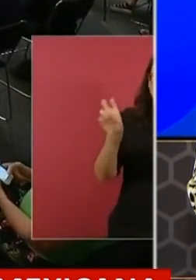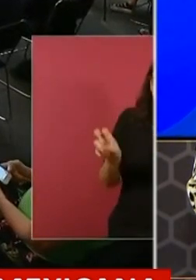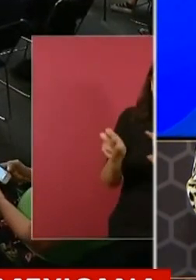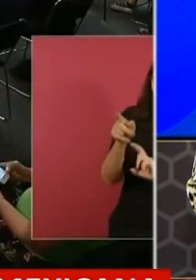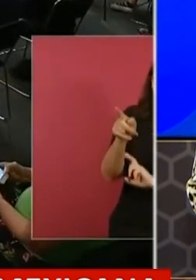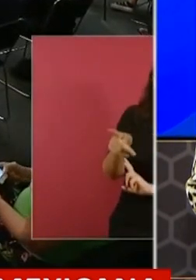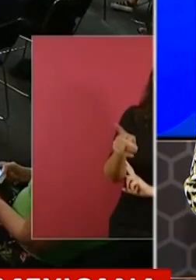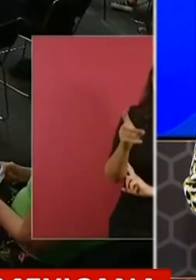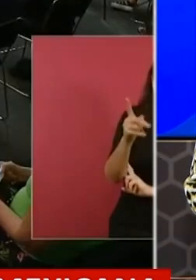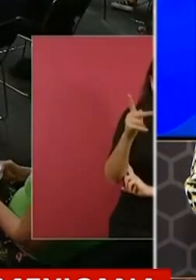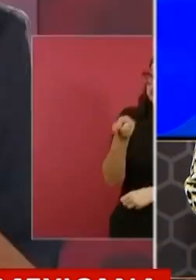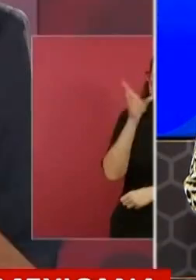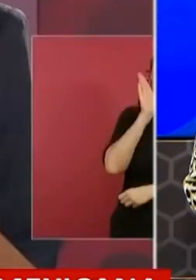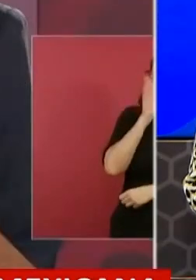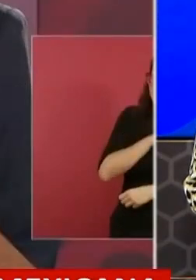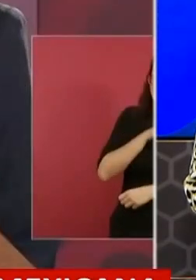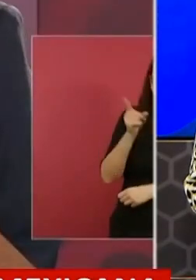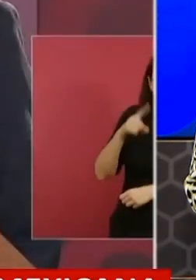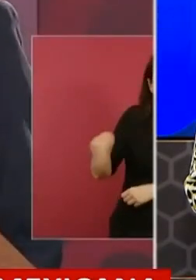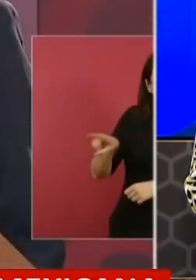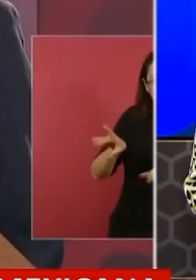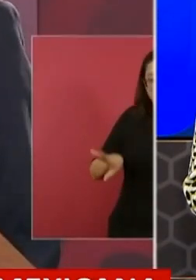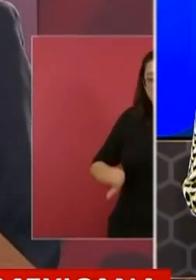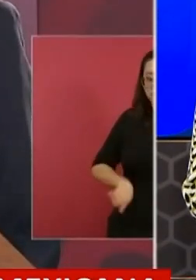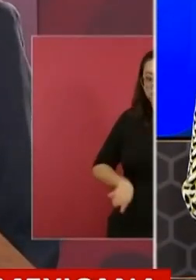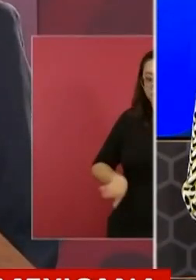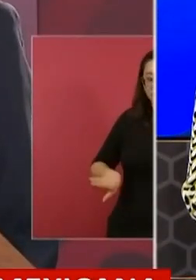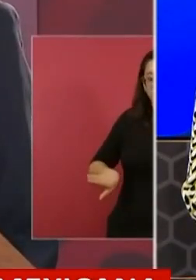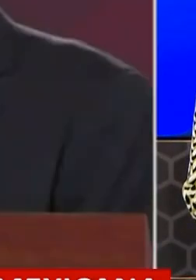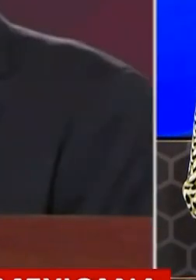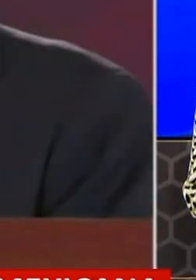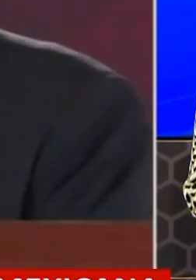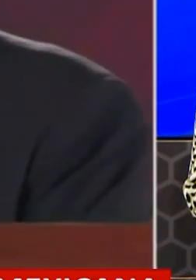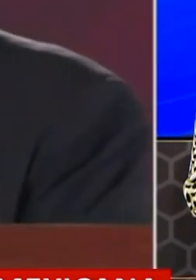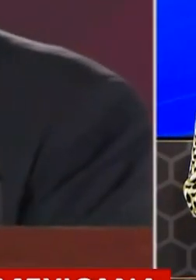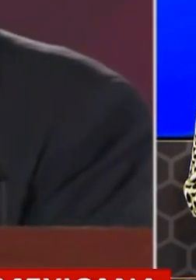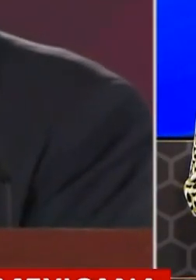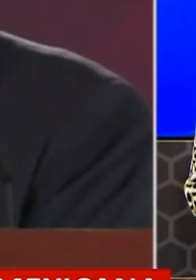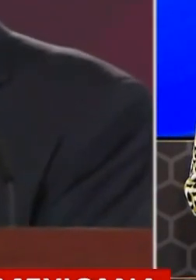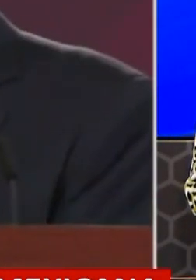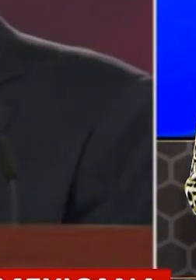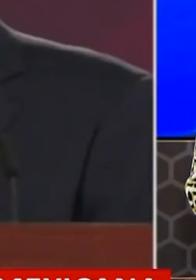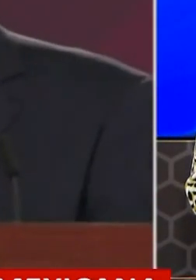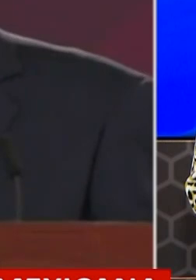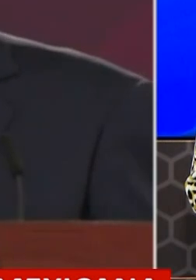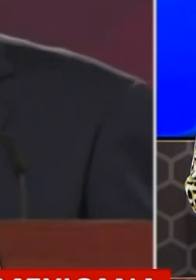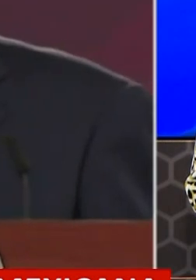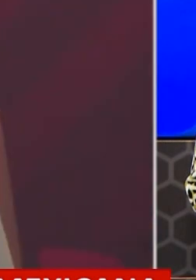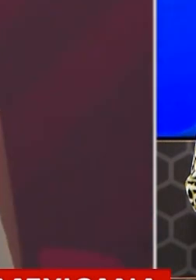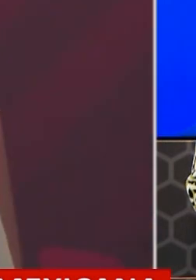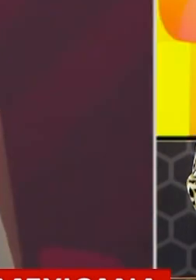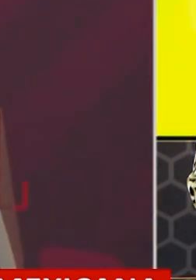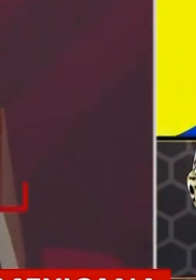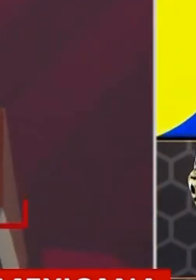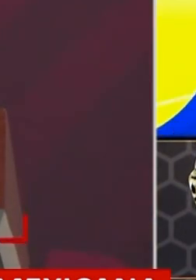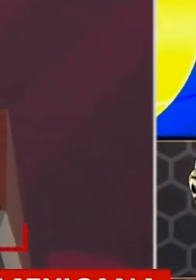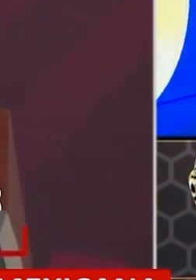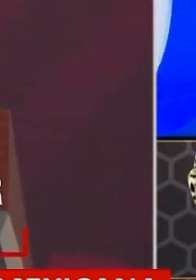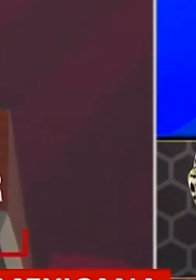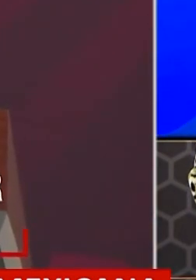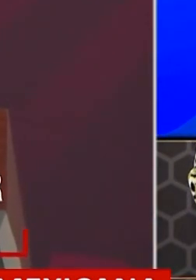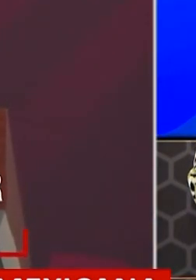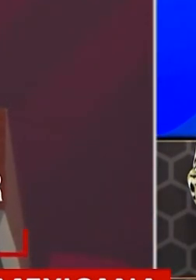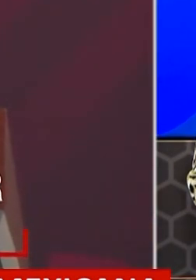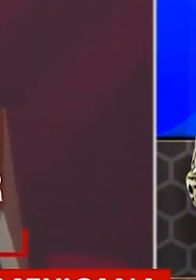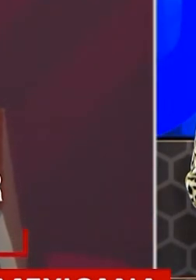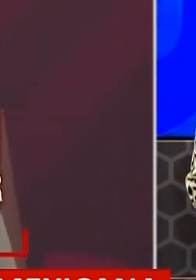es a las y los mexicanos. Más allá de rechazar, ¿qué es lo que va a proponer el Congreso desde la oposición?